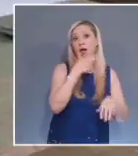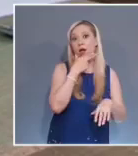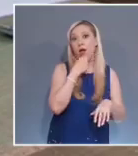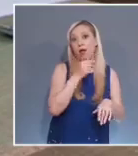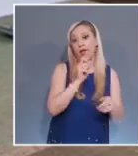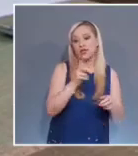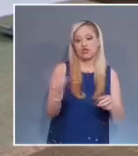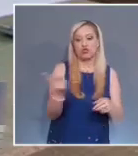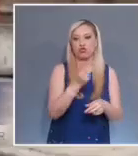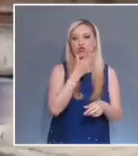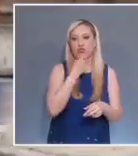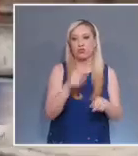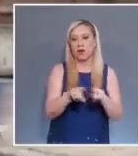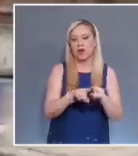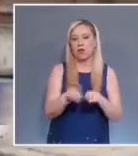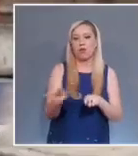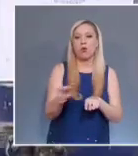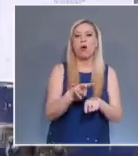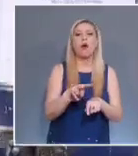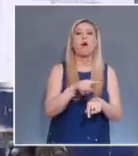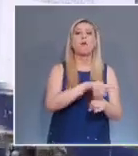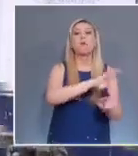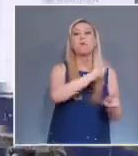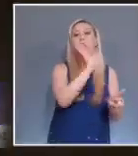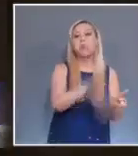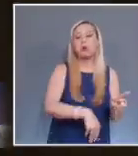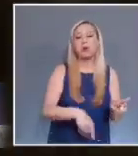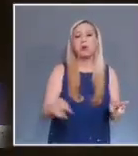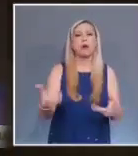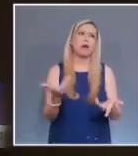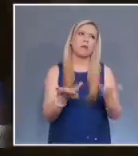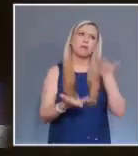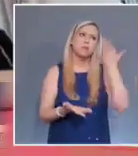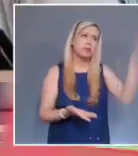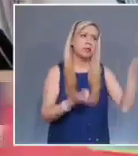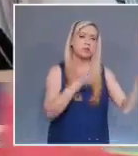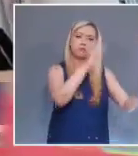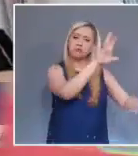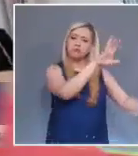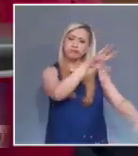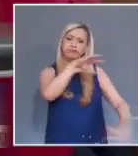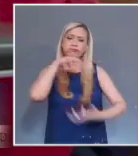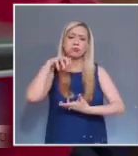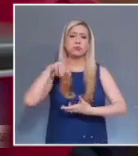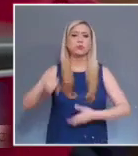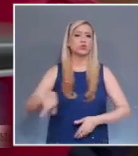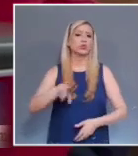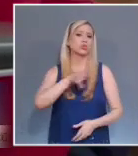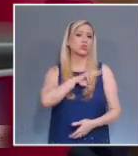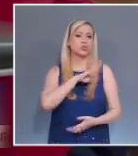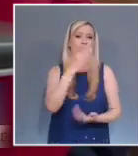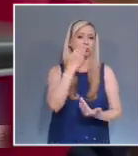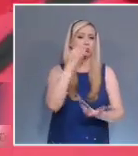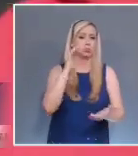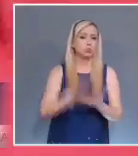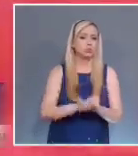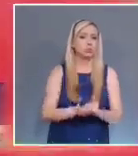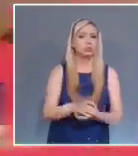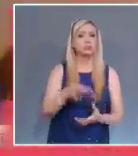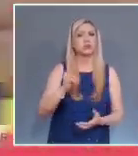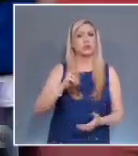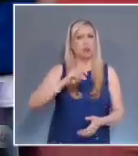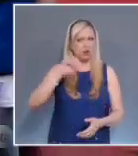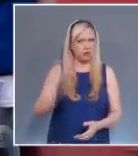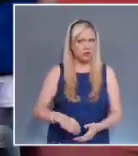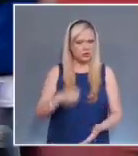los recursos de la subcuenta para el retiro, es innecesario que adjunte a la demanda la constancia de otorgamiento o negativa